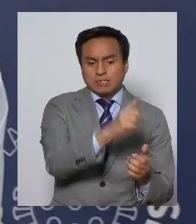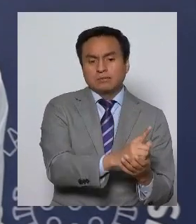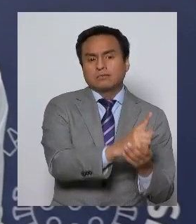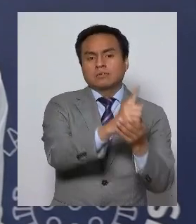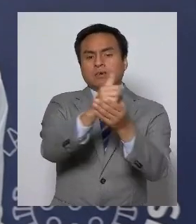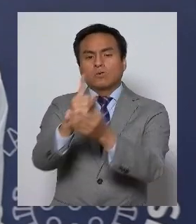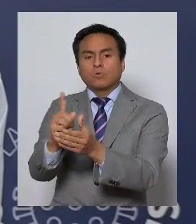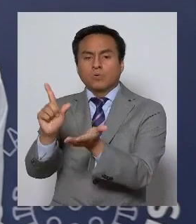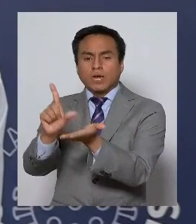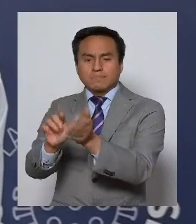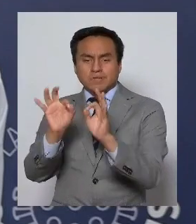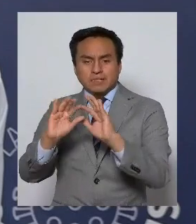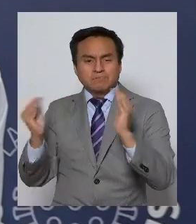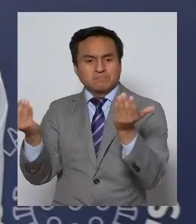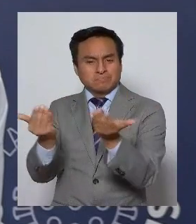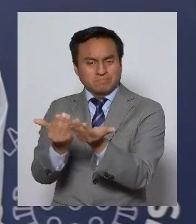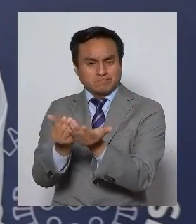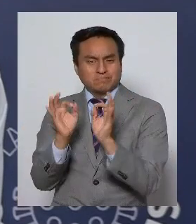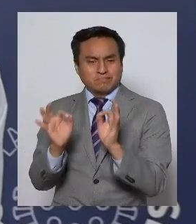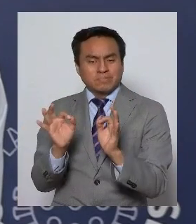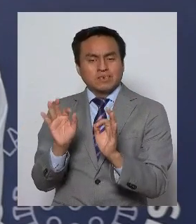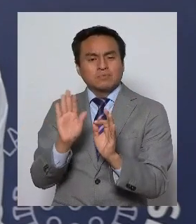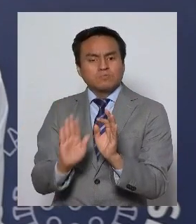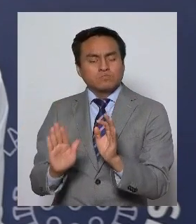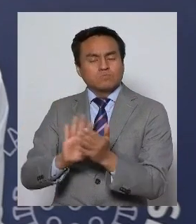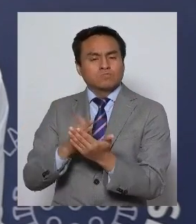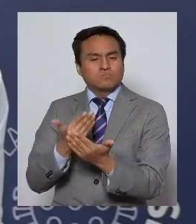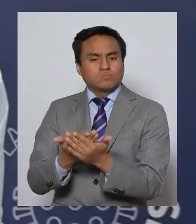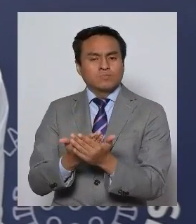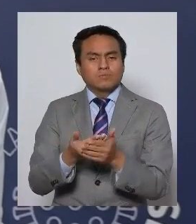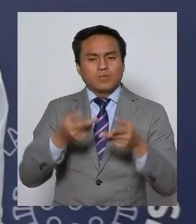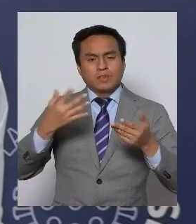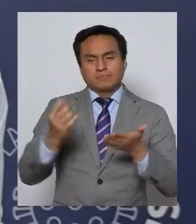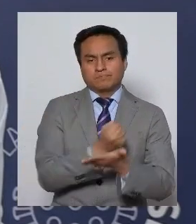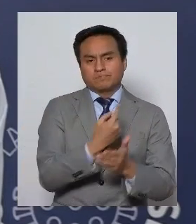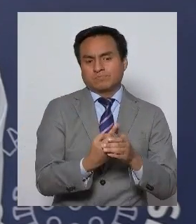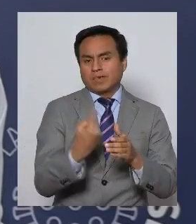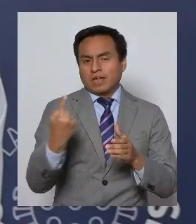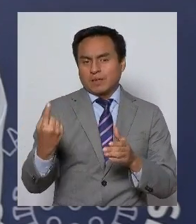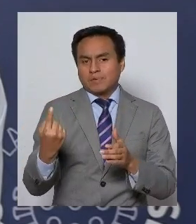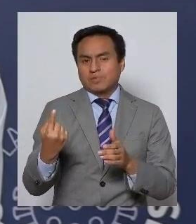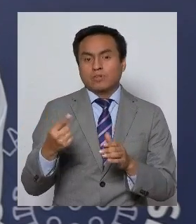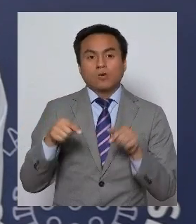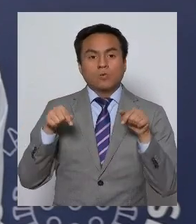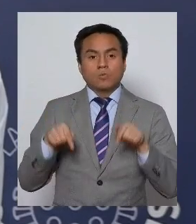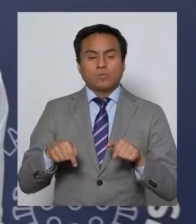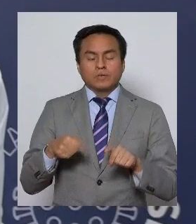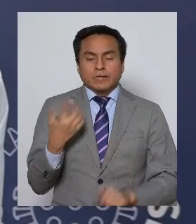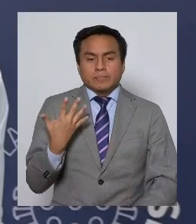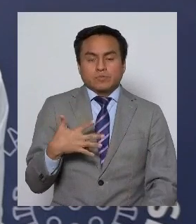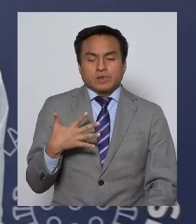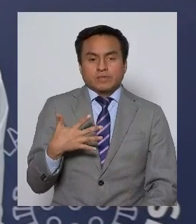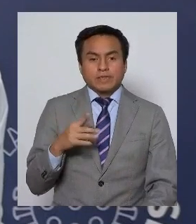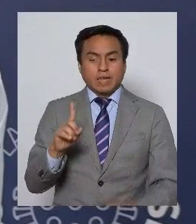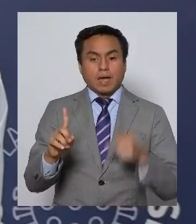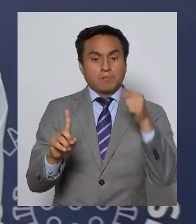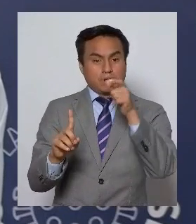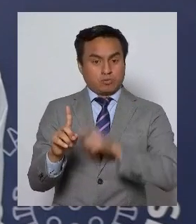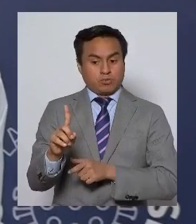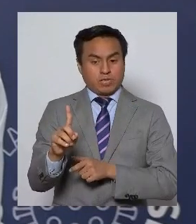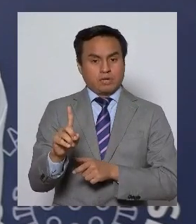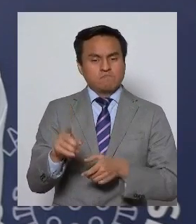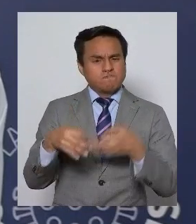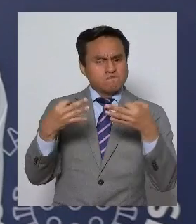residencias sanitarias para que se pueda hacer efectiva el aislamiento. Hoy día la importancia es que esa persona que es un